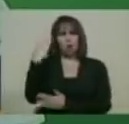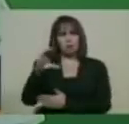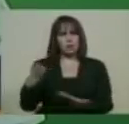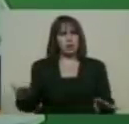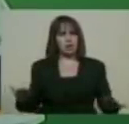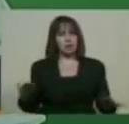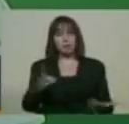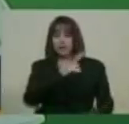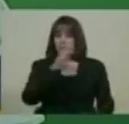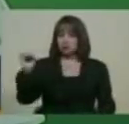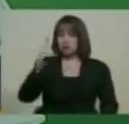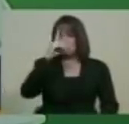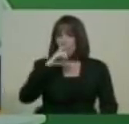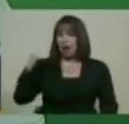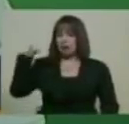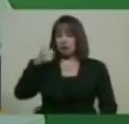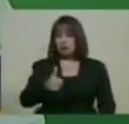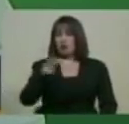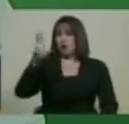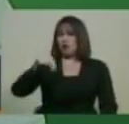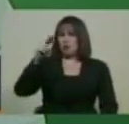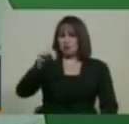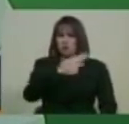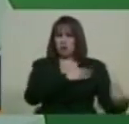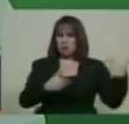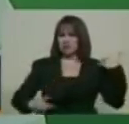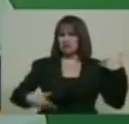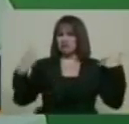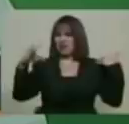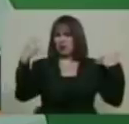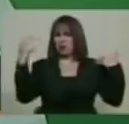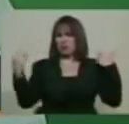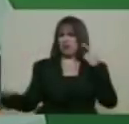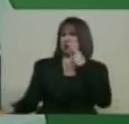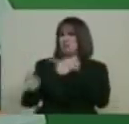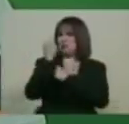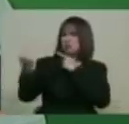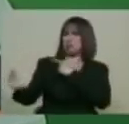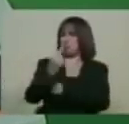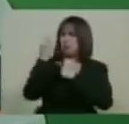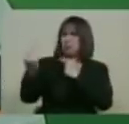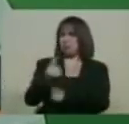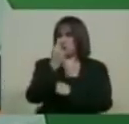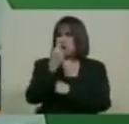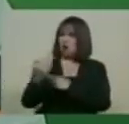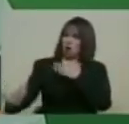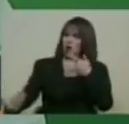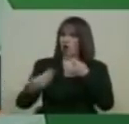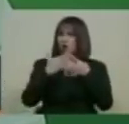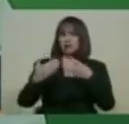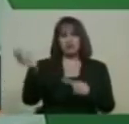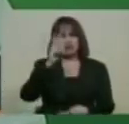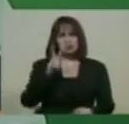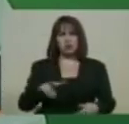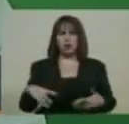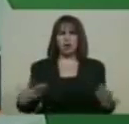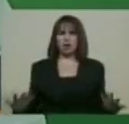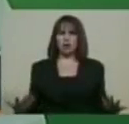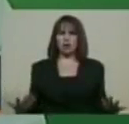Y en 200 años nunca ningún presidente había hecho lo que ha hecho Juan Manuel Santos contra Venezuela.